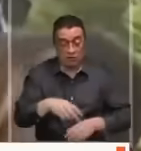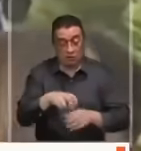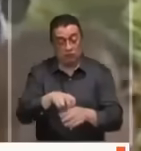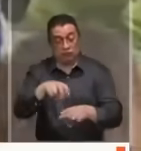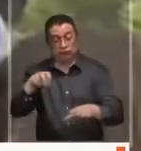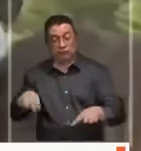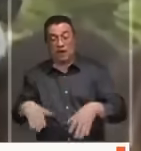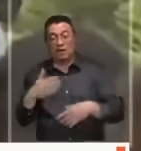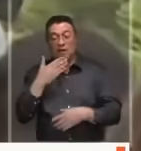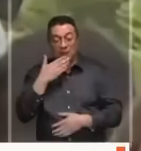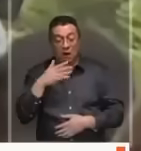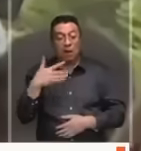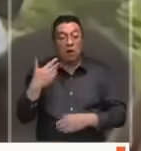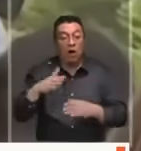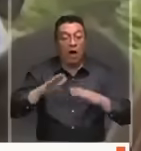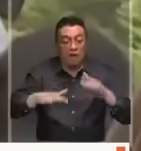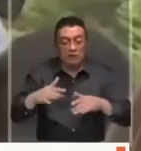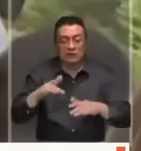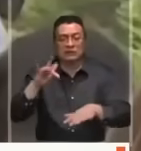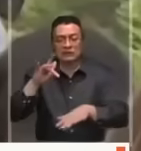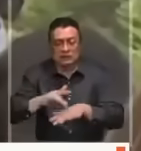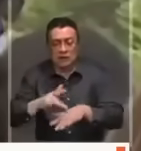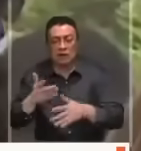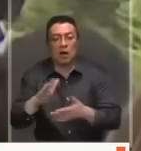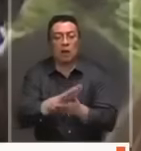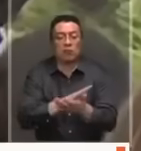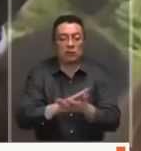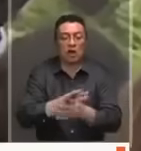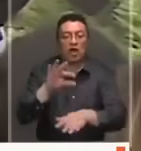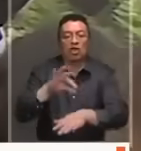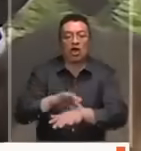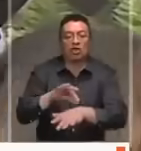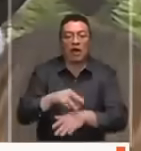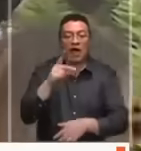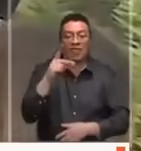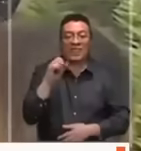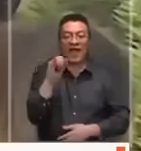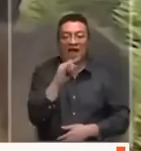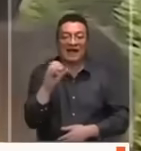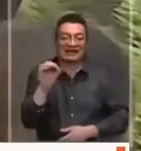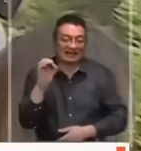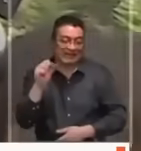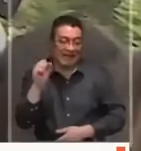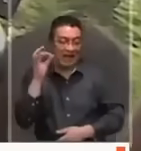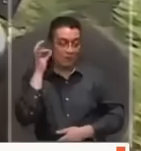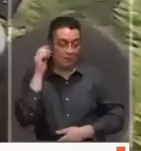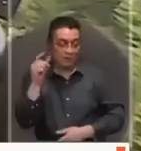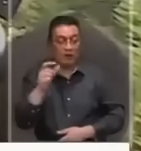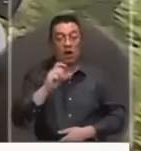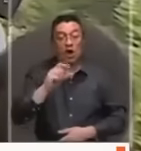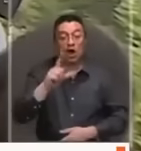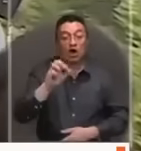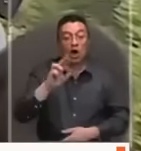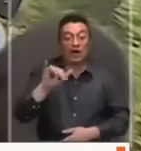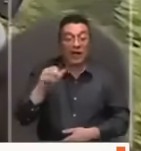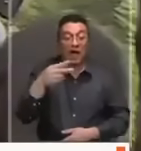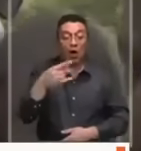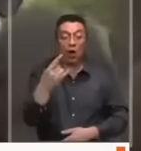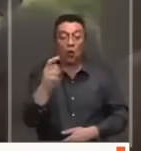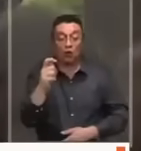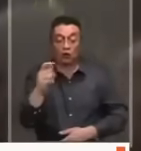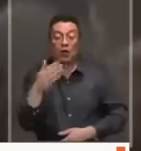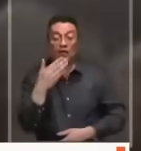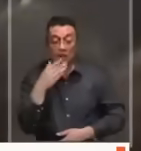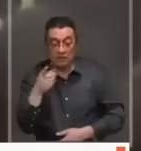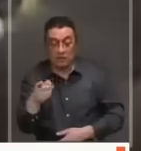cuando pasaban momentos muy críticos, por ejemplo, con la doctora Paula Daza, con Gloria Hood, por ejemplo, claro, ¿no? Gloria Hood,